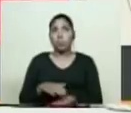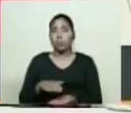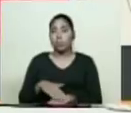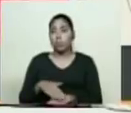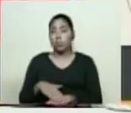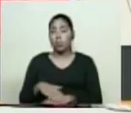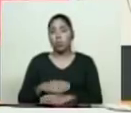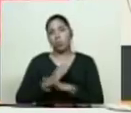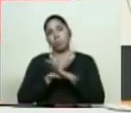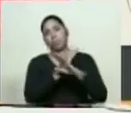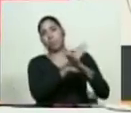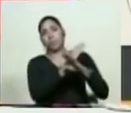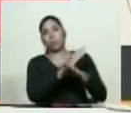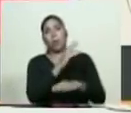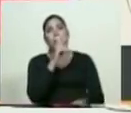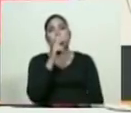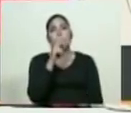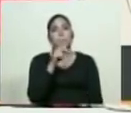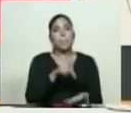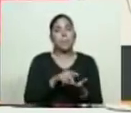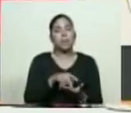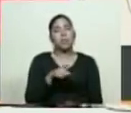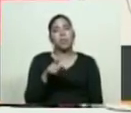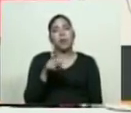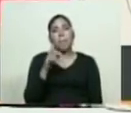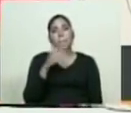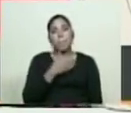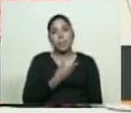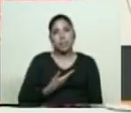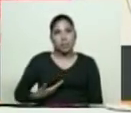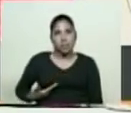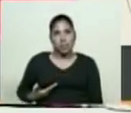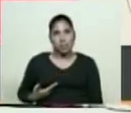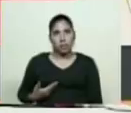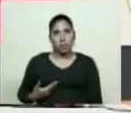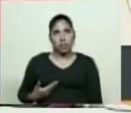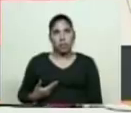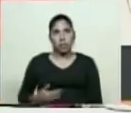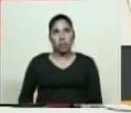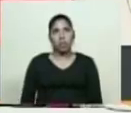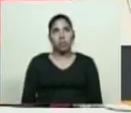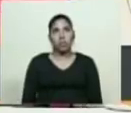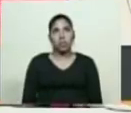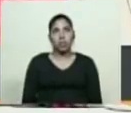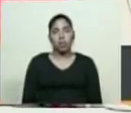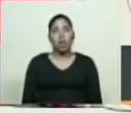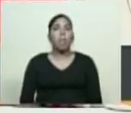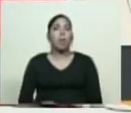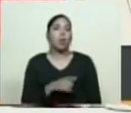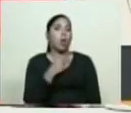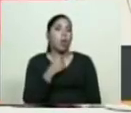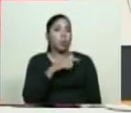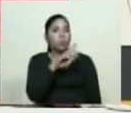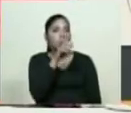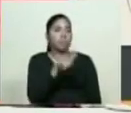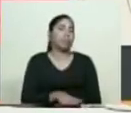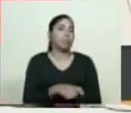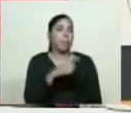presencia a un presidente solo porque no les cae bien Nicolás Maduro. Ah, bueno,